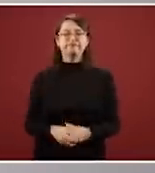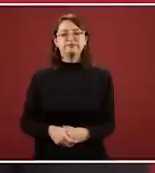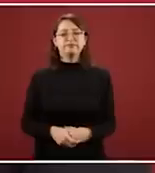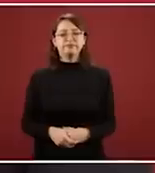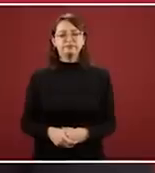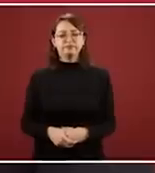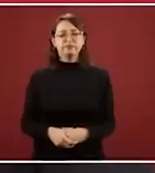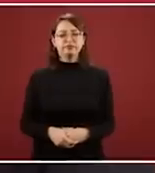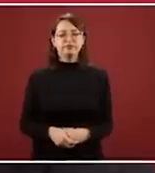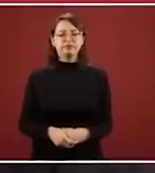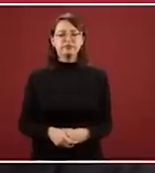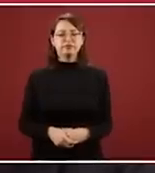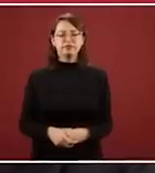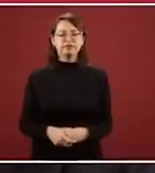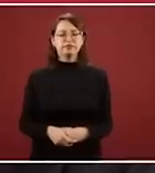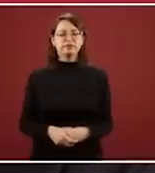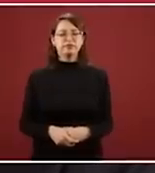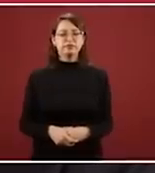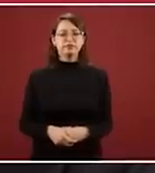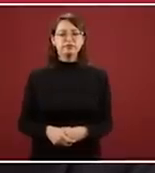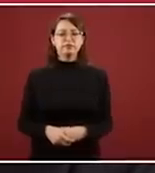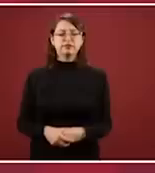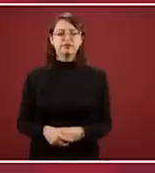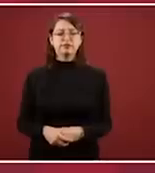Y ayuda mucho el que no haya